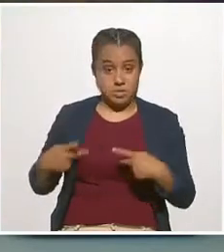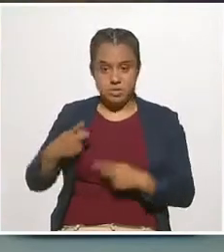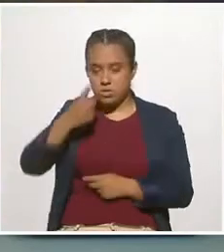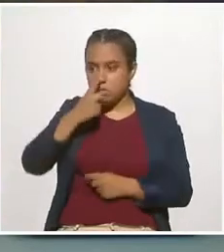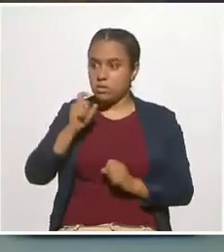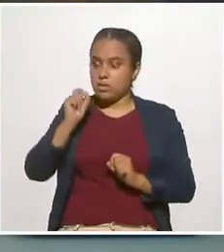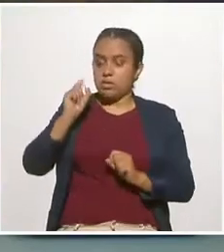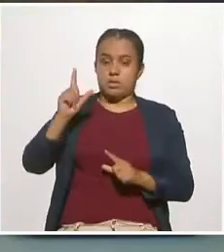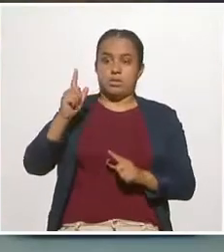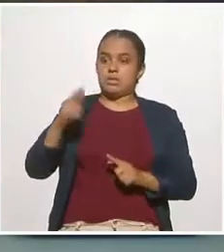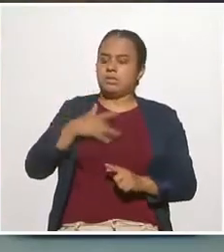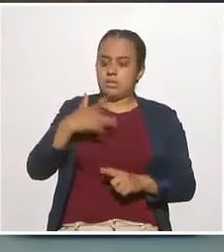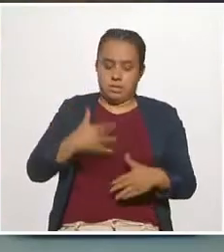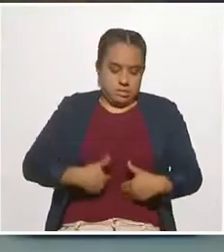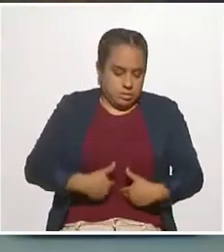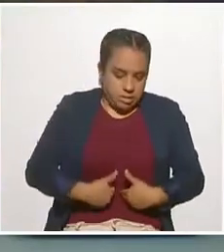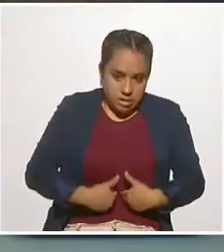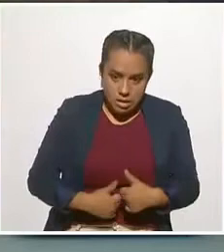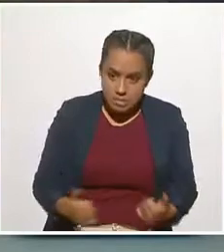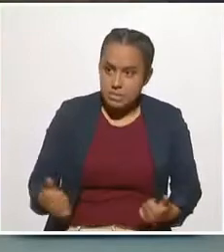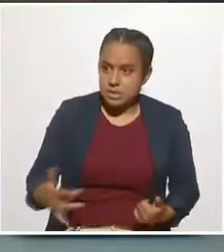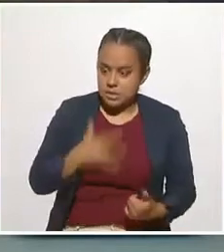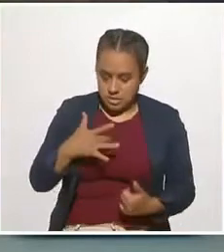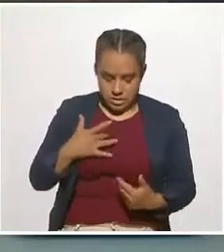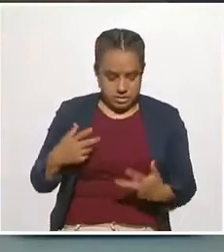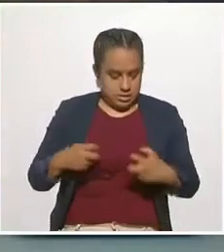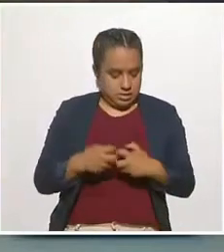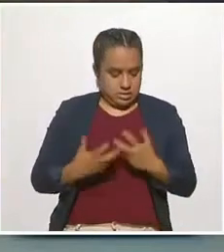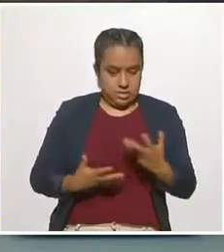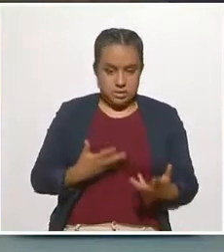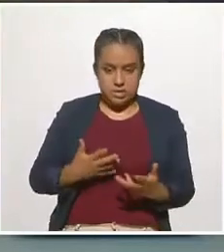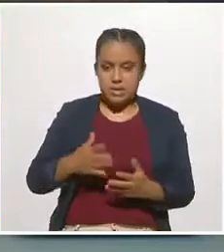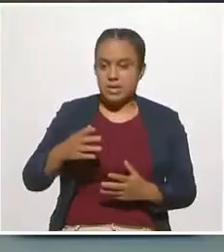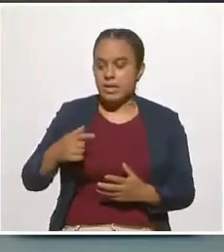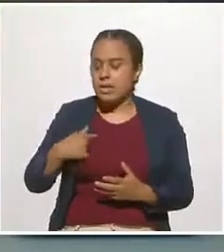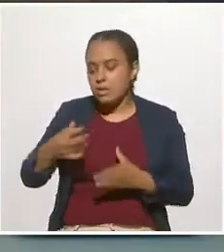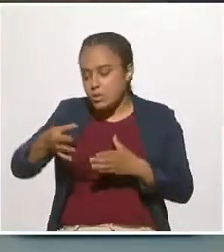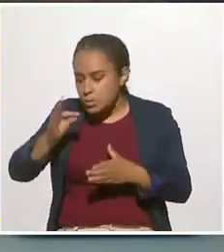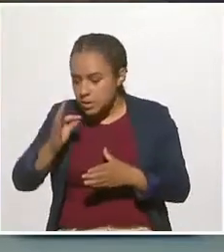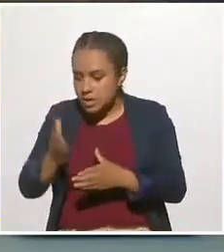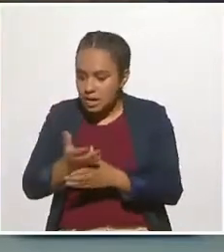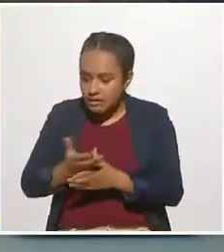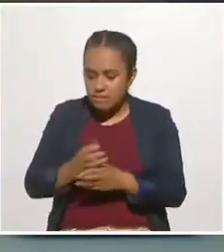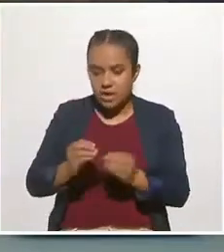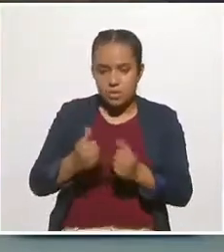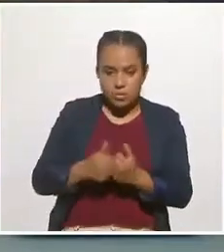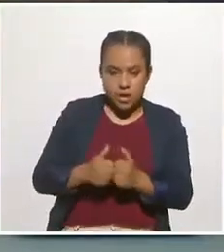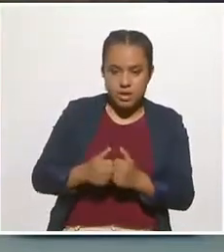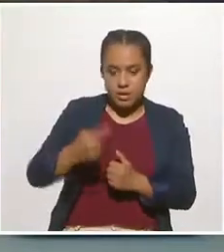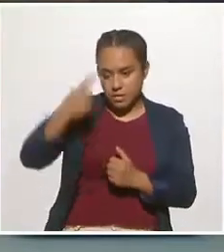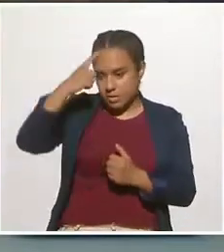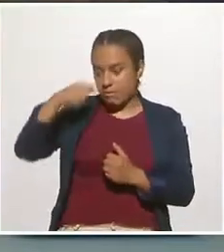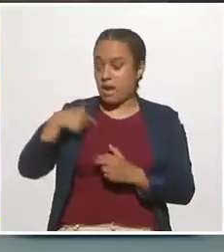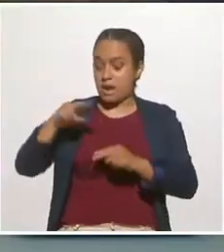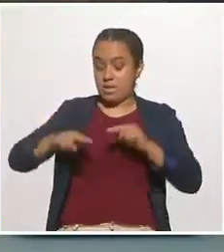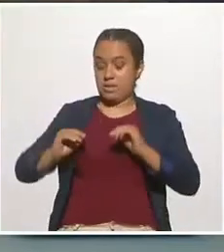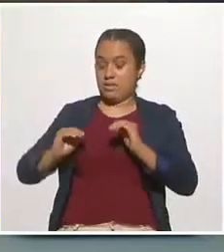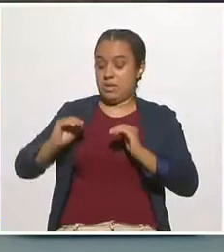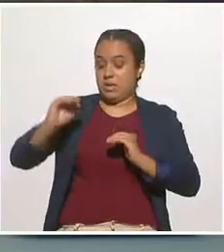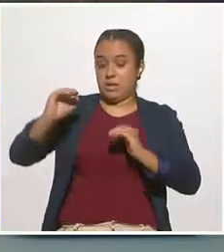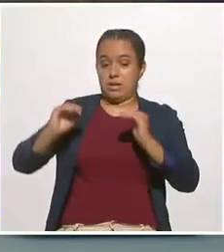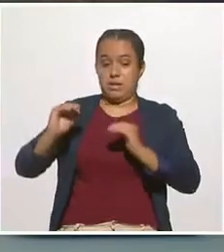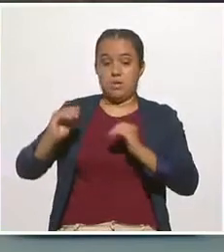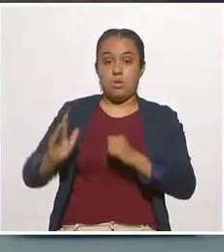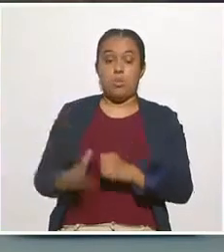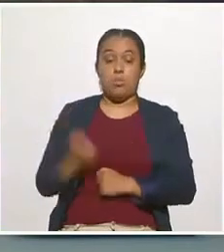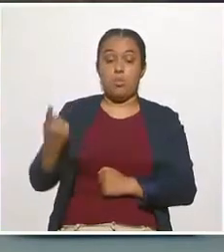con mucha ansiedad, y siempre se va con el cafecito, el pan, que para que se le suban los niveles de azúcar, porque ellos